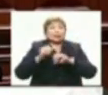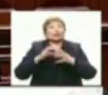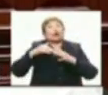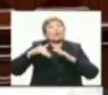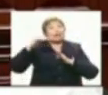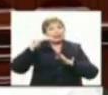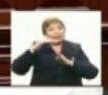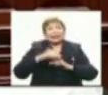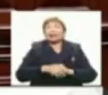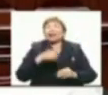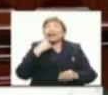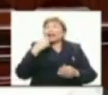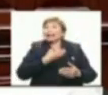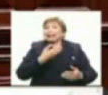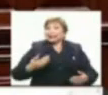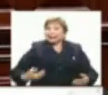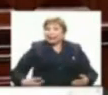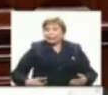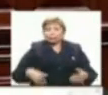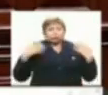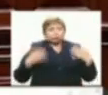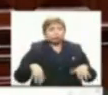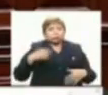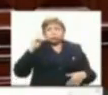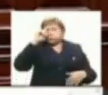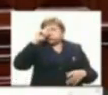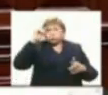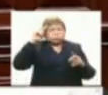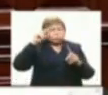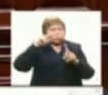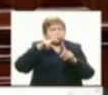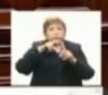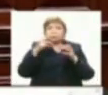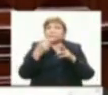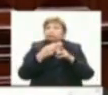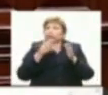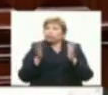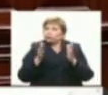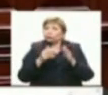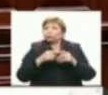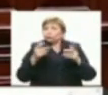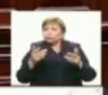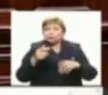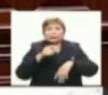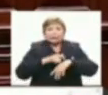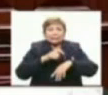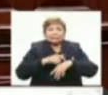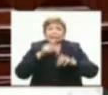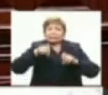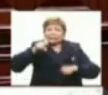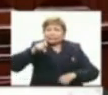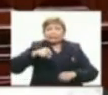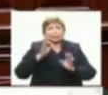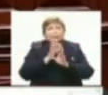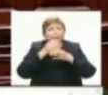mayoritario. El Estado peruano enfrenta difíciles retos a corto y mediano plazo. Necesita una nueva forma de